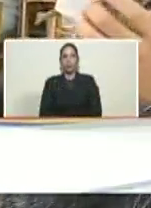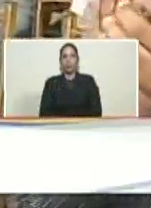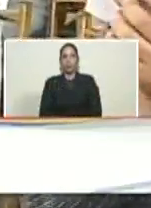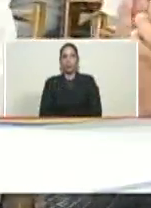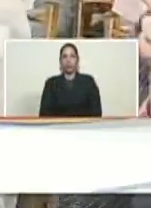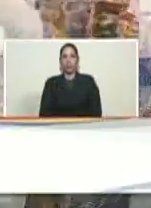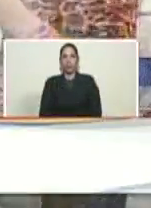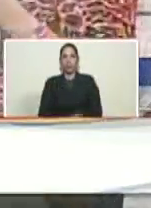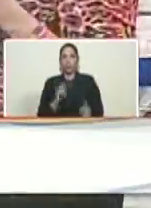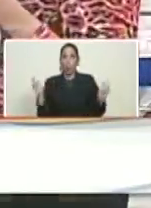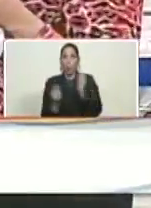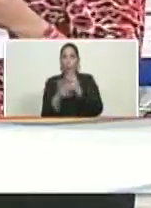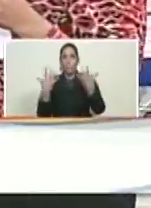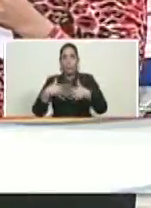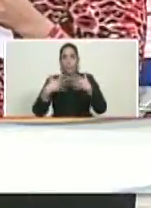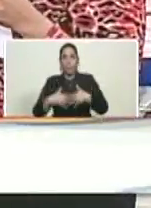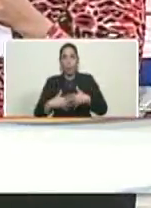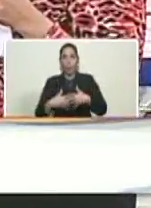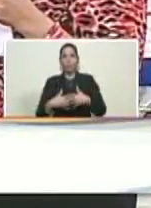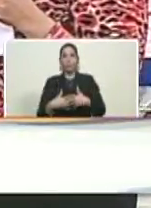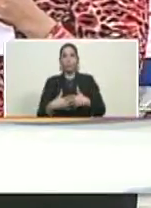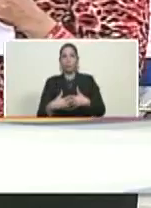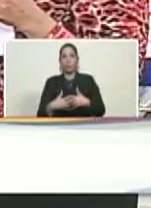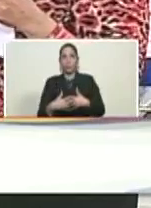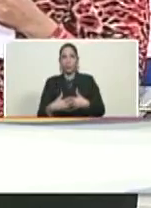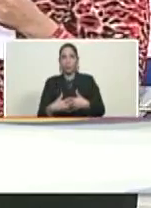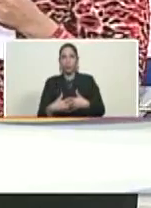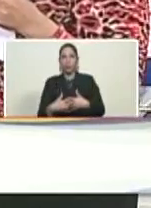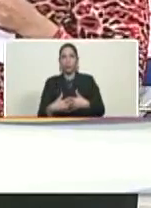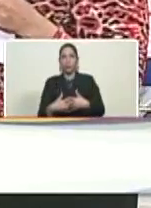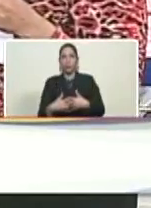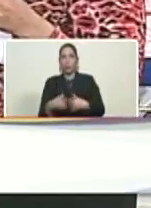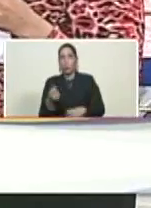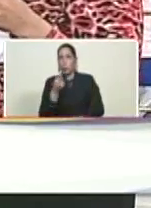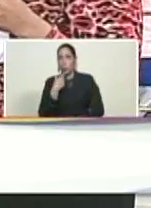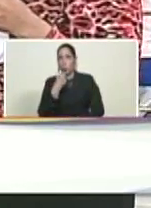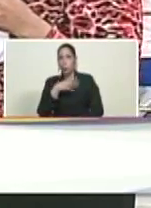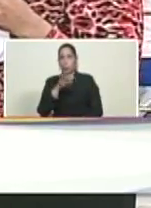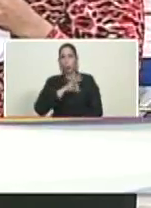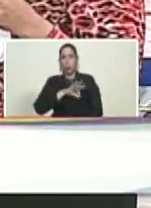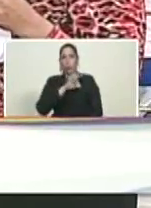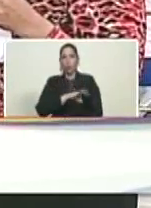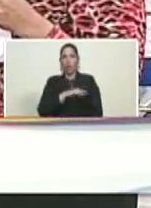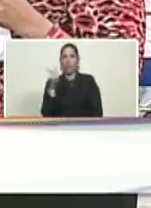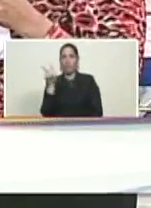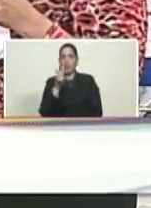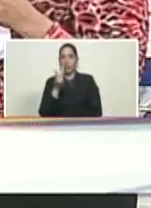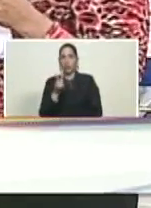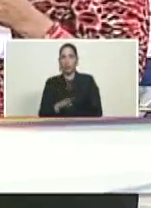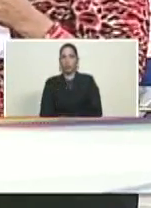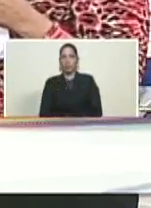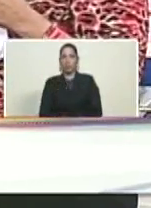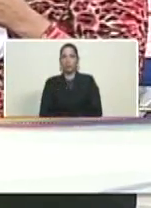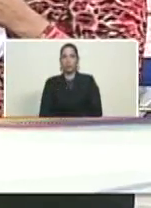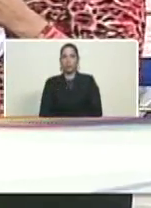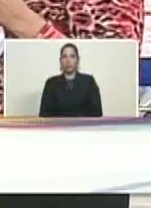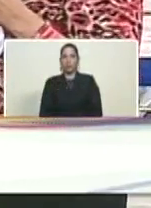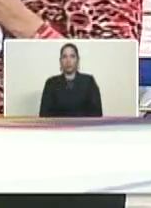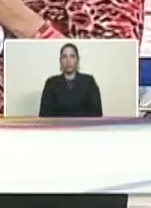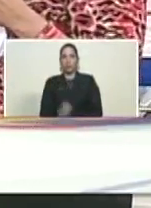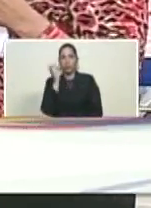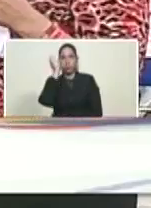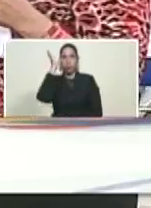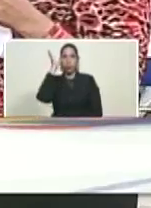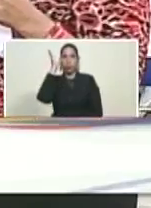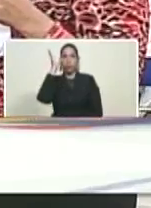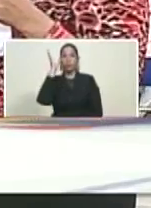Convertir los almacenes robotizados en la droguería social venezolana. Creación de